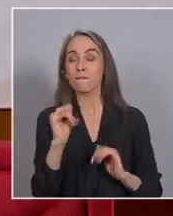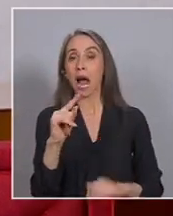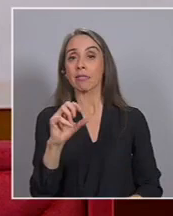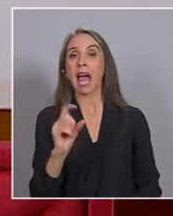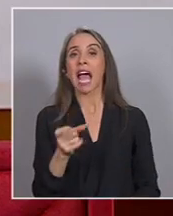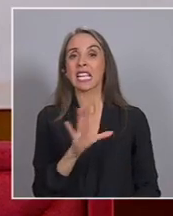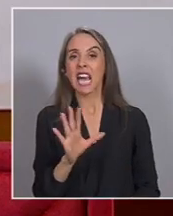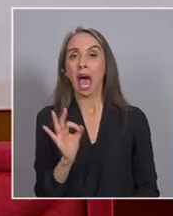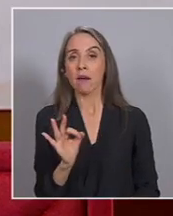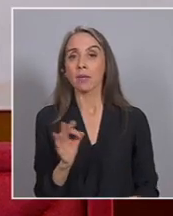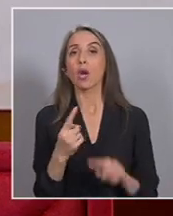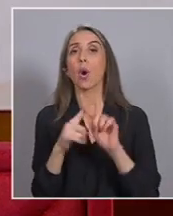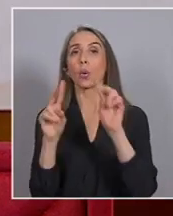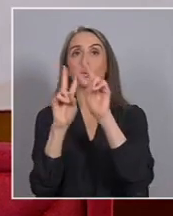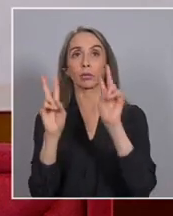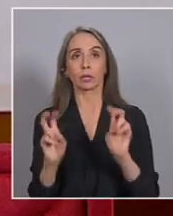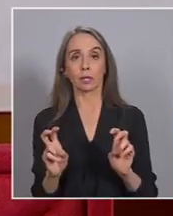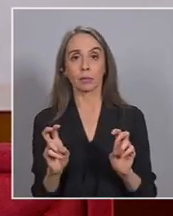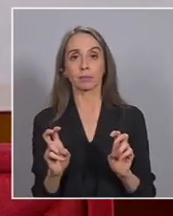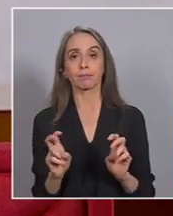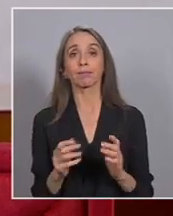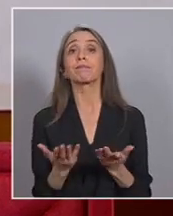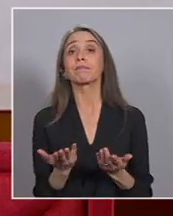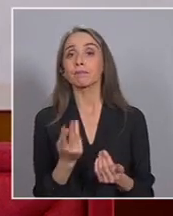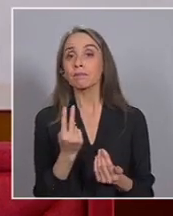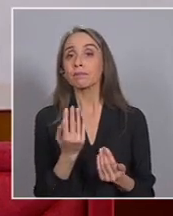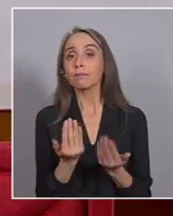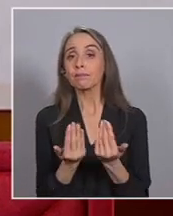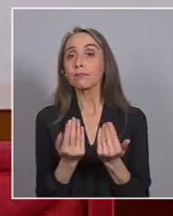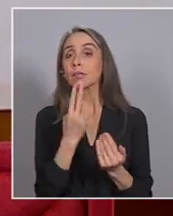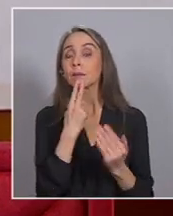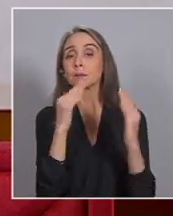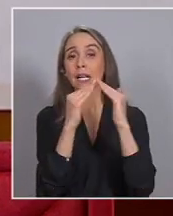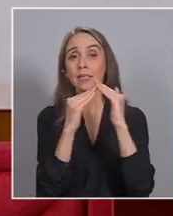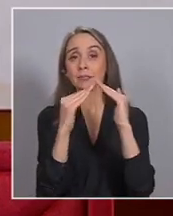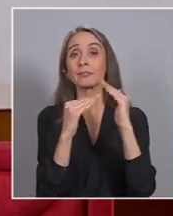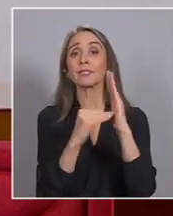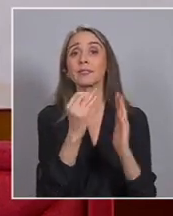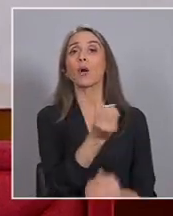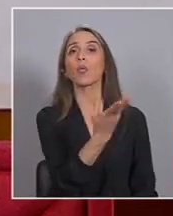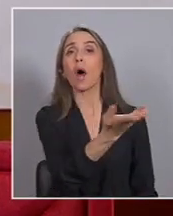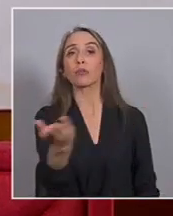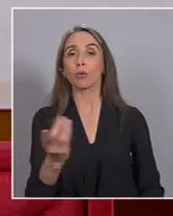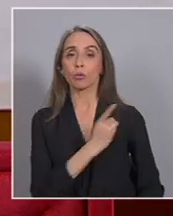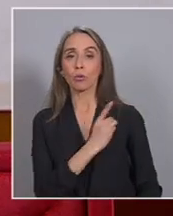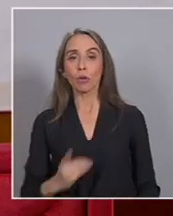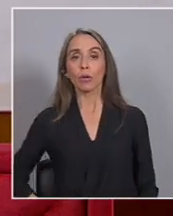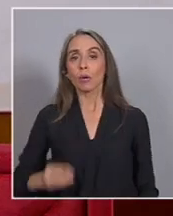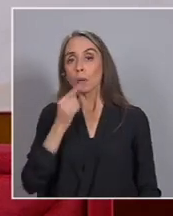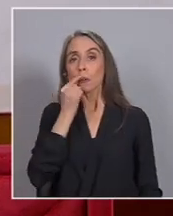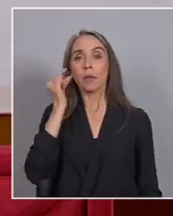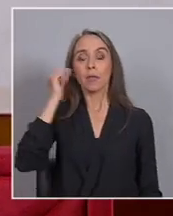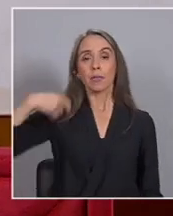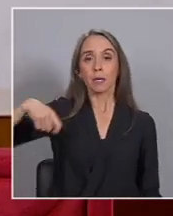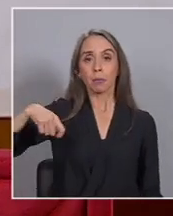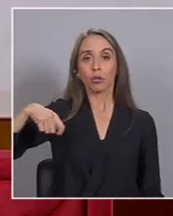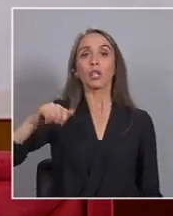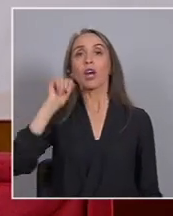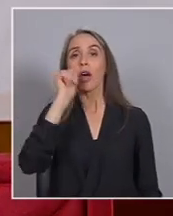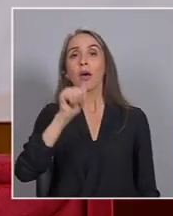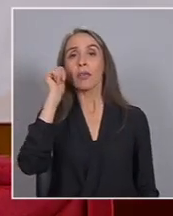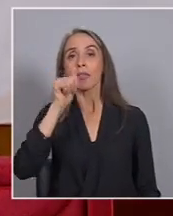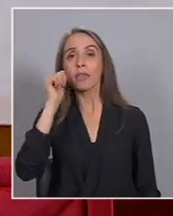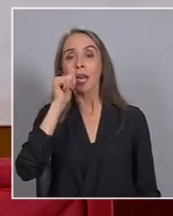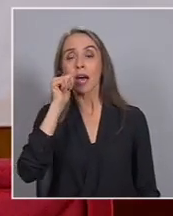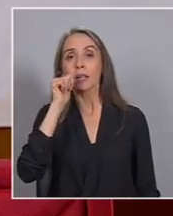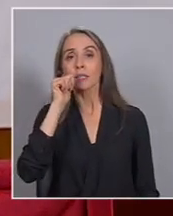Y vamos a otro punto, la vivienda. ¿Cuántos de ustedes, parlamentarios y parlamentarias, se reúnen